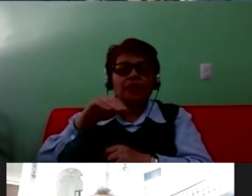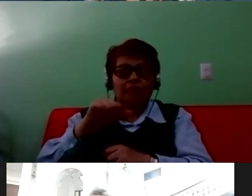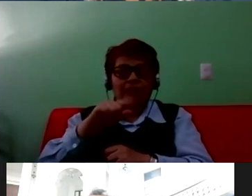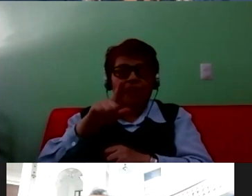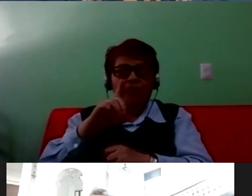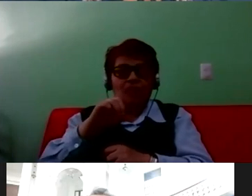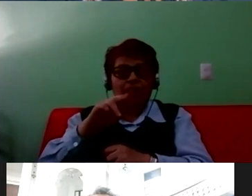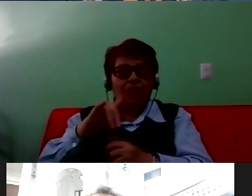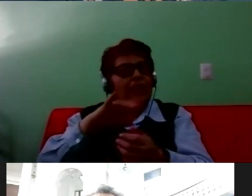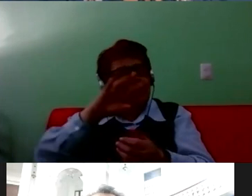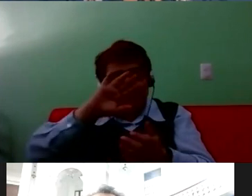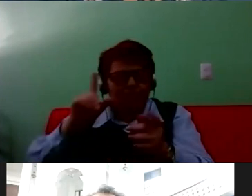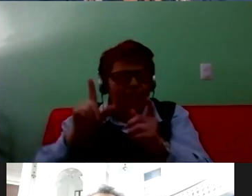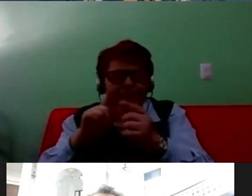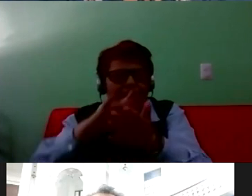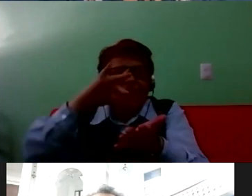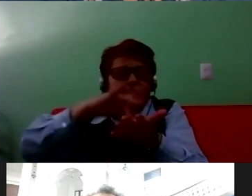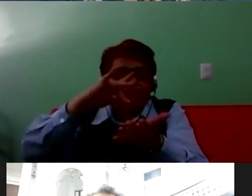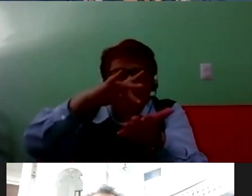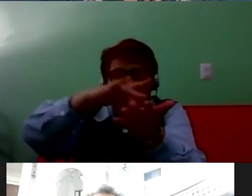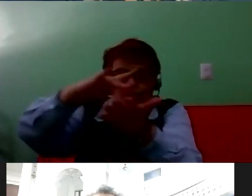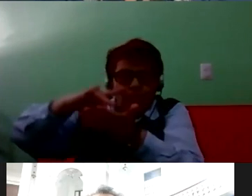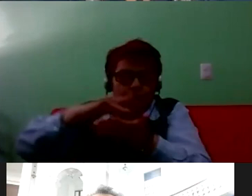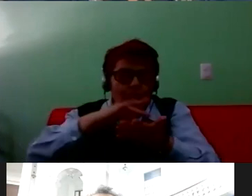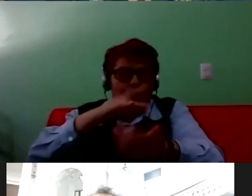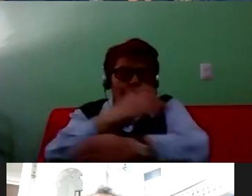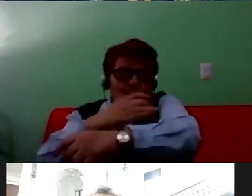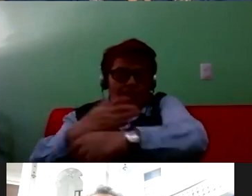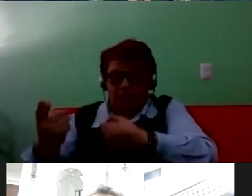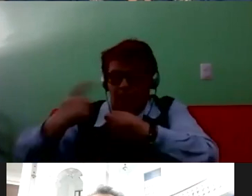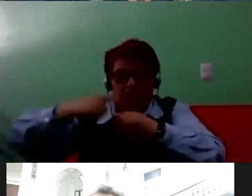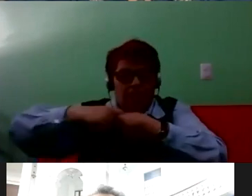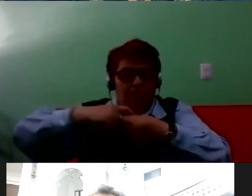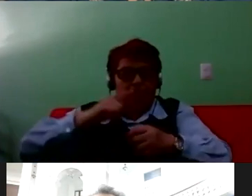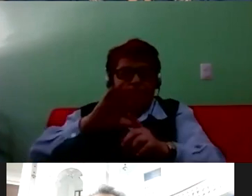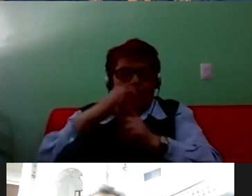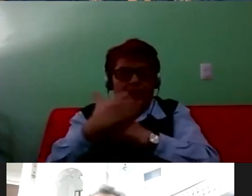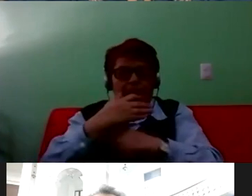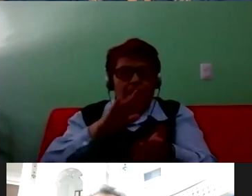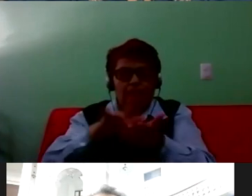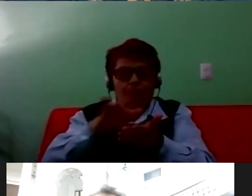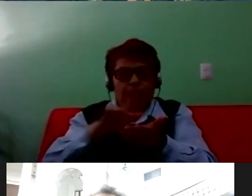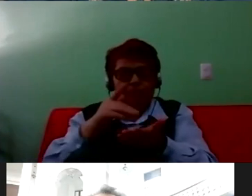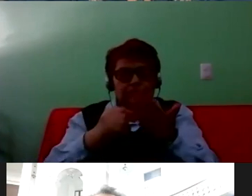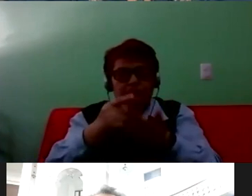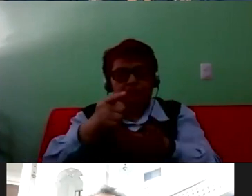secretario. Sí. Únicamente para agradecer a todas y a todos los compañeros integrantes de la comisión por el apoyo para ir en sentido positivo